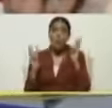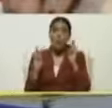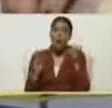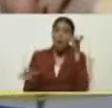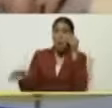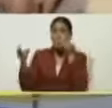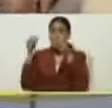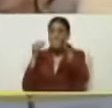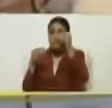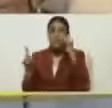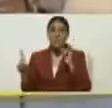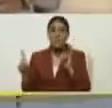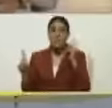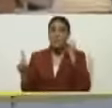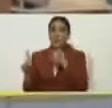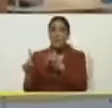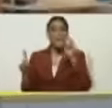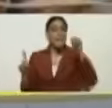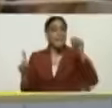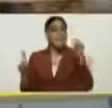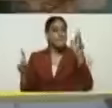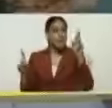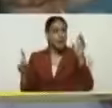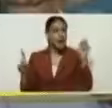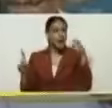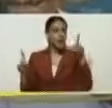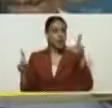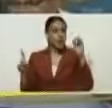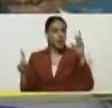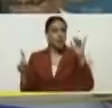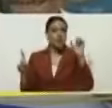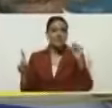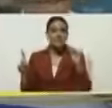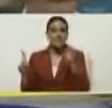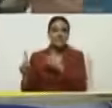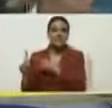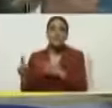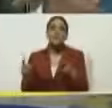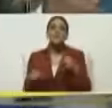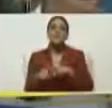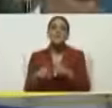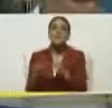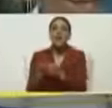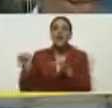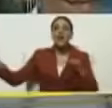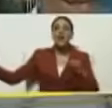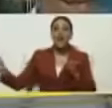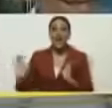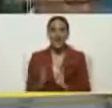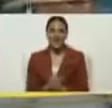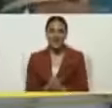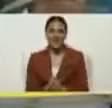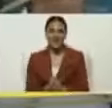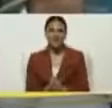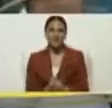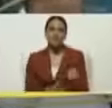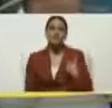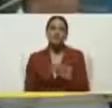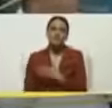Margloris del Carmen Camacho García, somos primos por los García. Yo